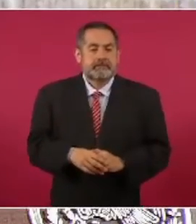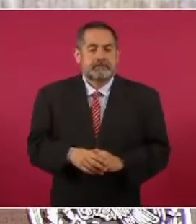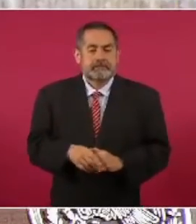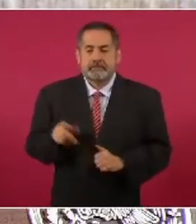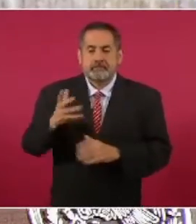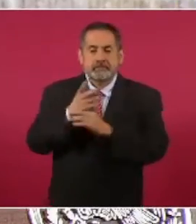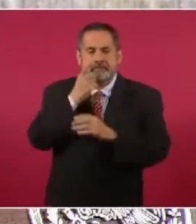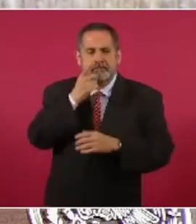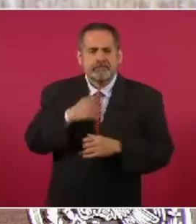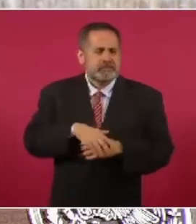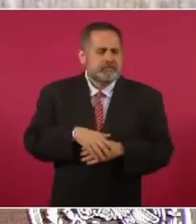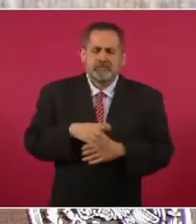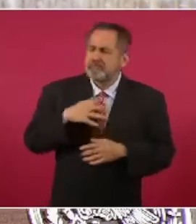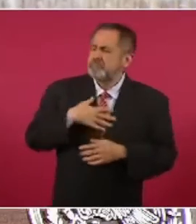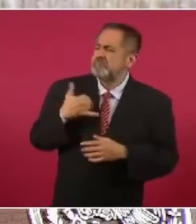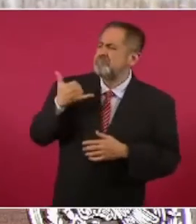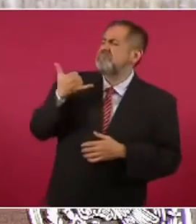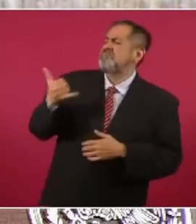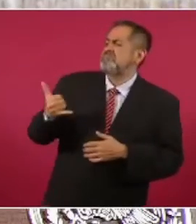Decía, soy charro y qué.